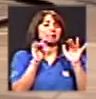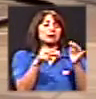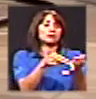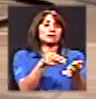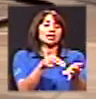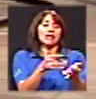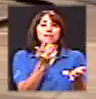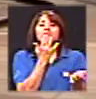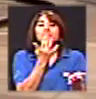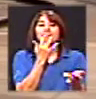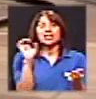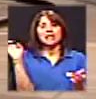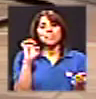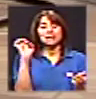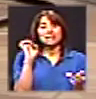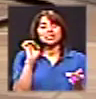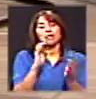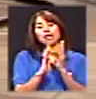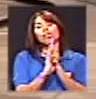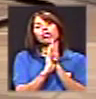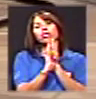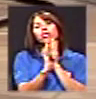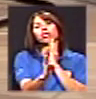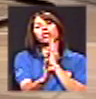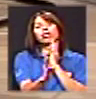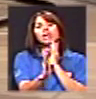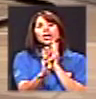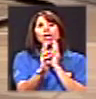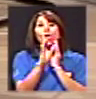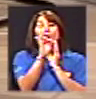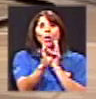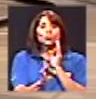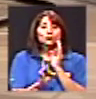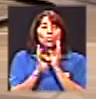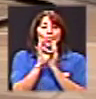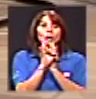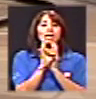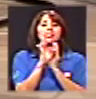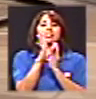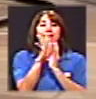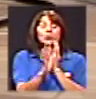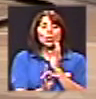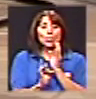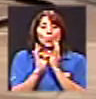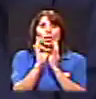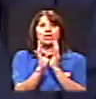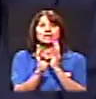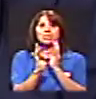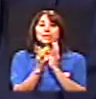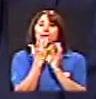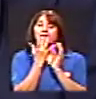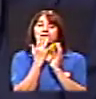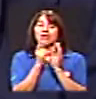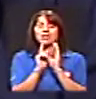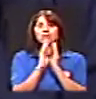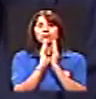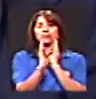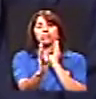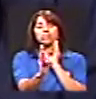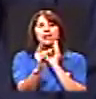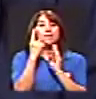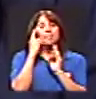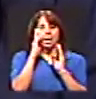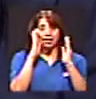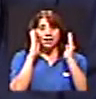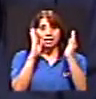que prefiera ir a hacer fila 3, 4, 5 y hasta 8 horas a emergencias con tal de ser atendidos. Y es uno de los